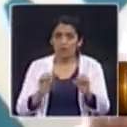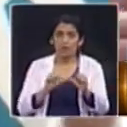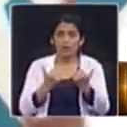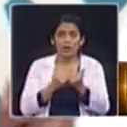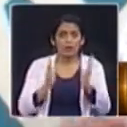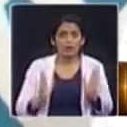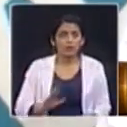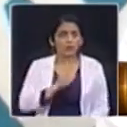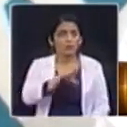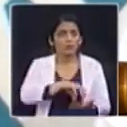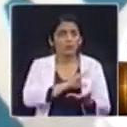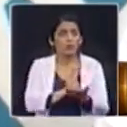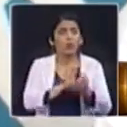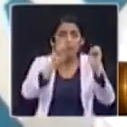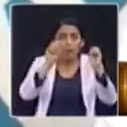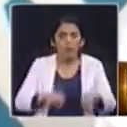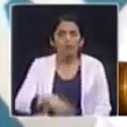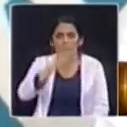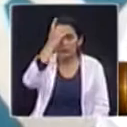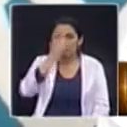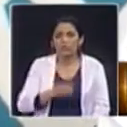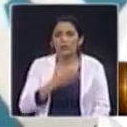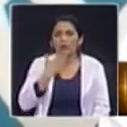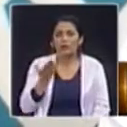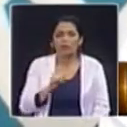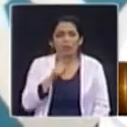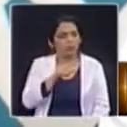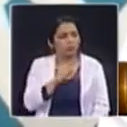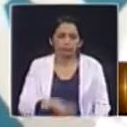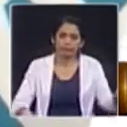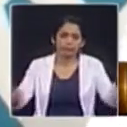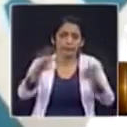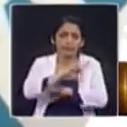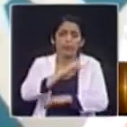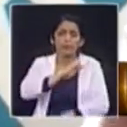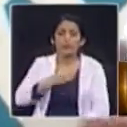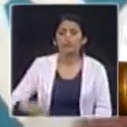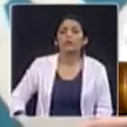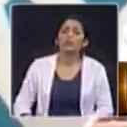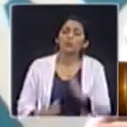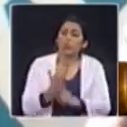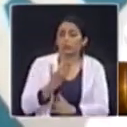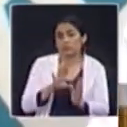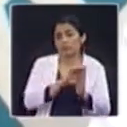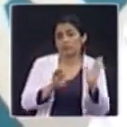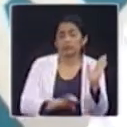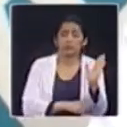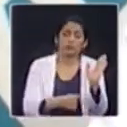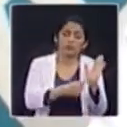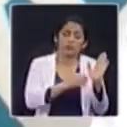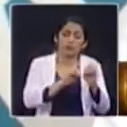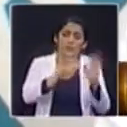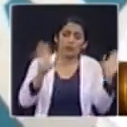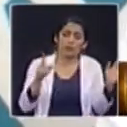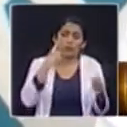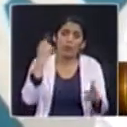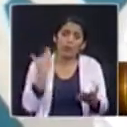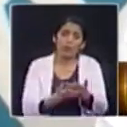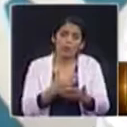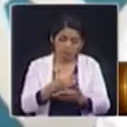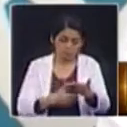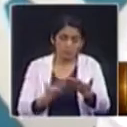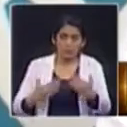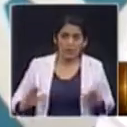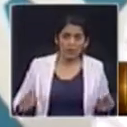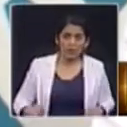decidan el reemplazo del señor vicepresidente, como dice la Constitución. De manera que ese juicio se ha